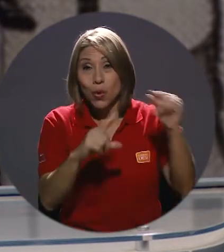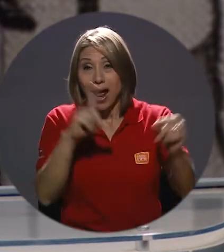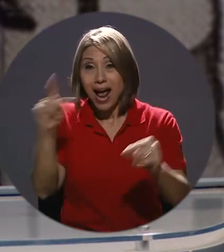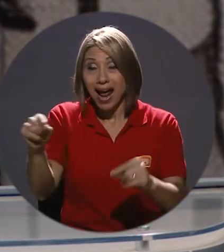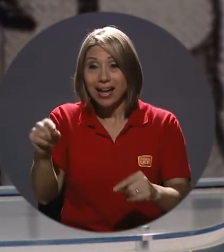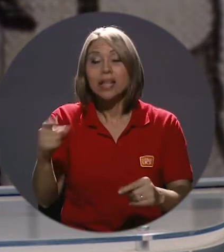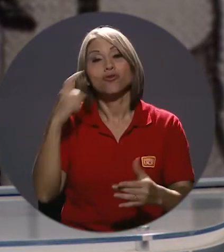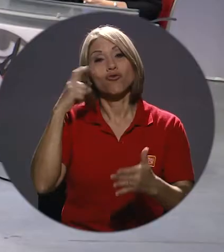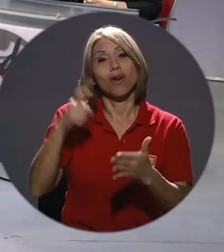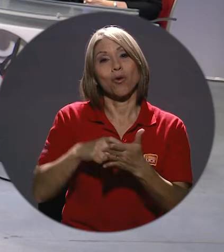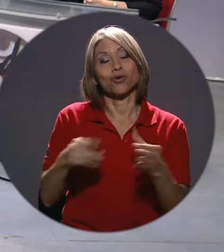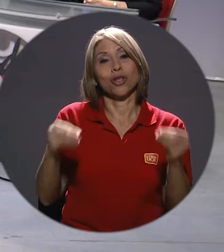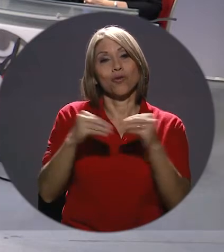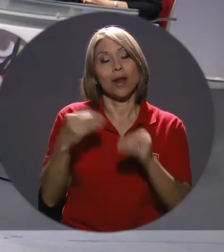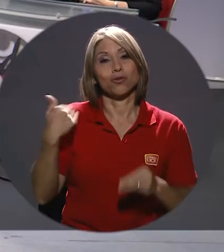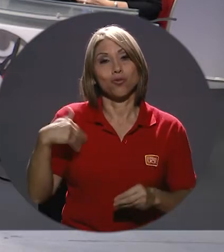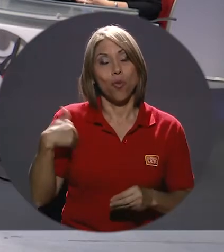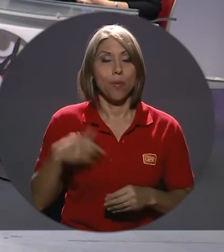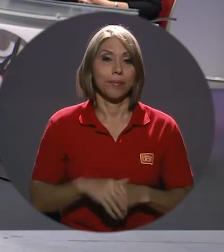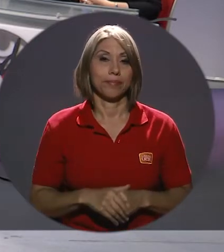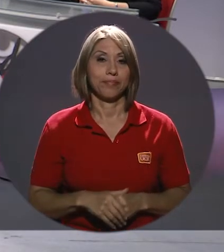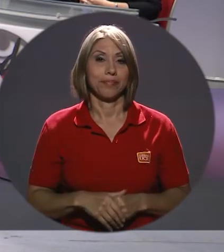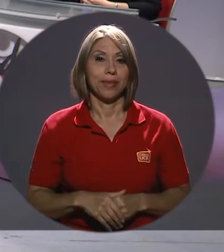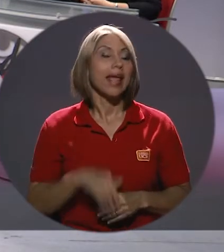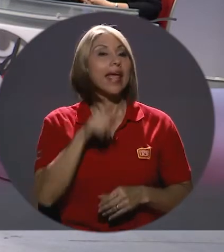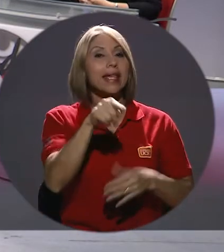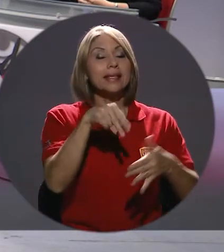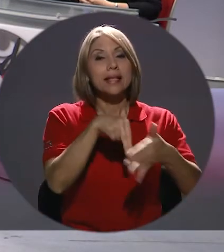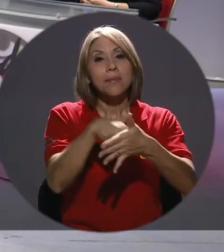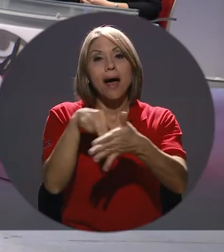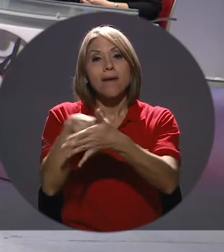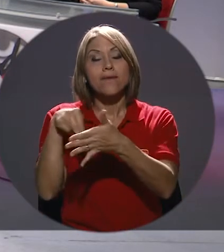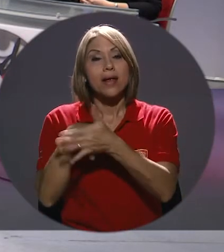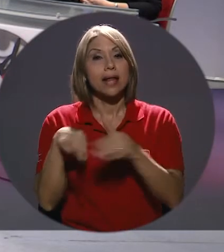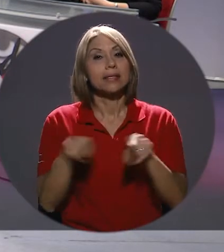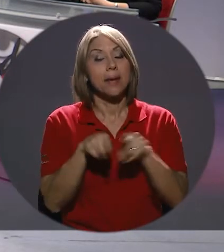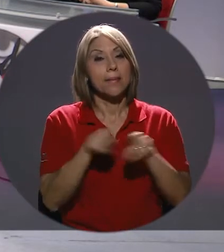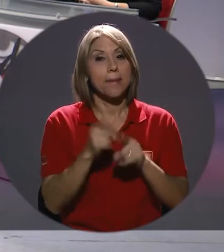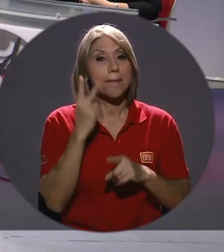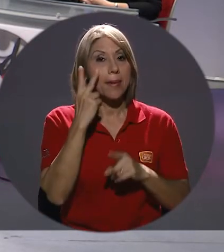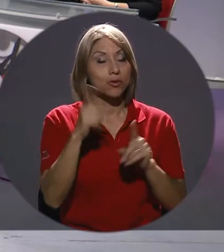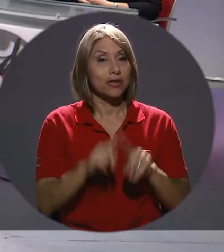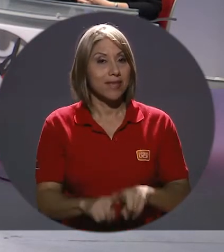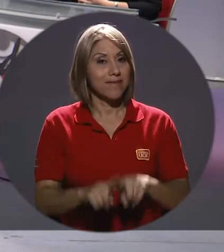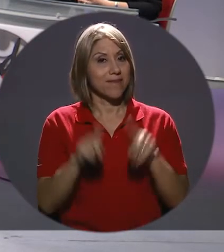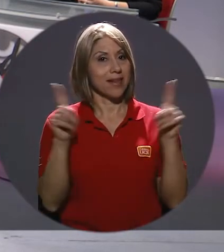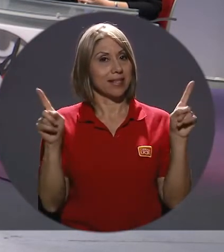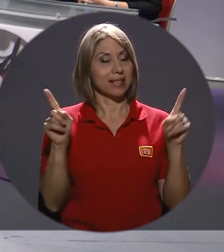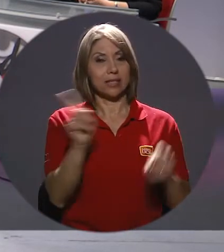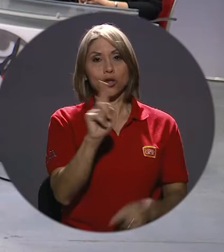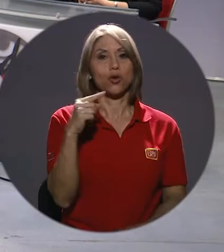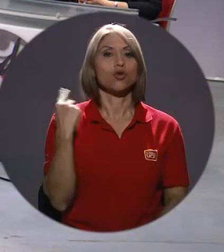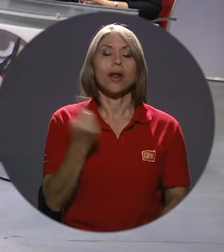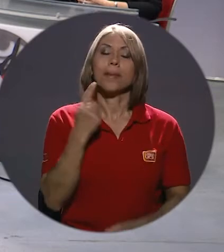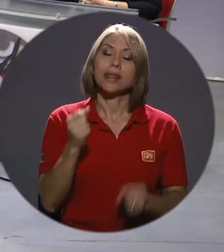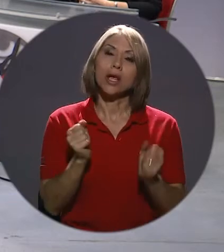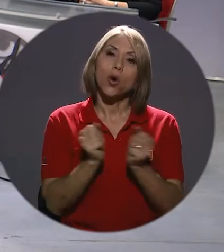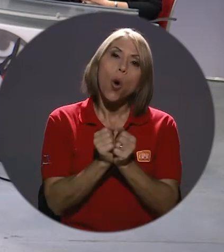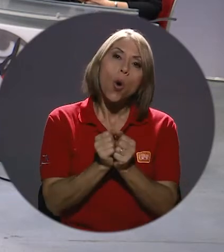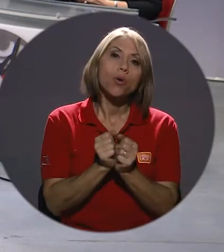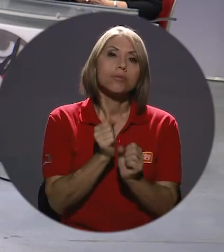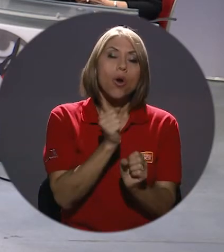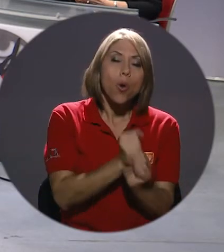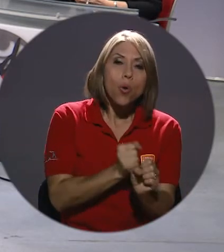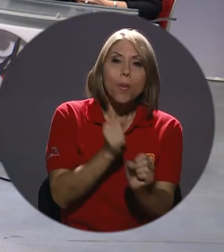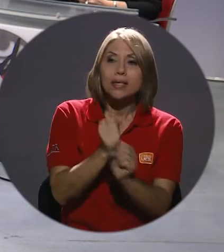así reconocidos. En estas barreras también nosotros encontramos las diferencias relacionadas no solo con las ocupaciones